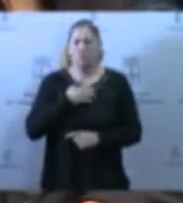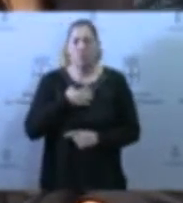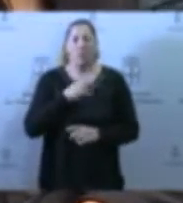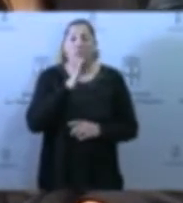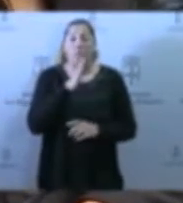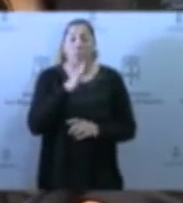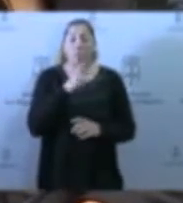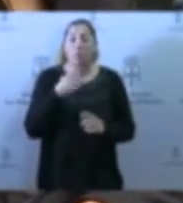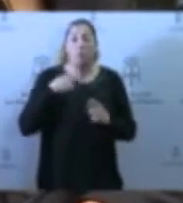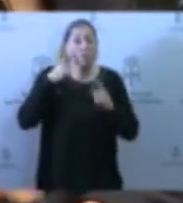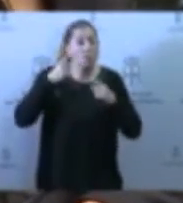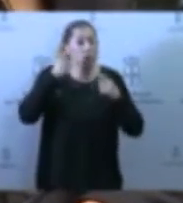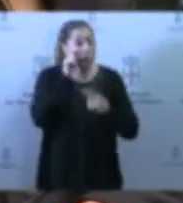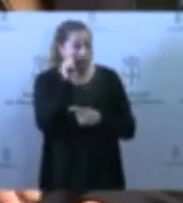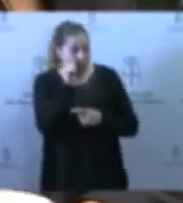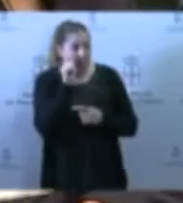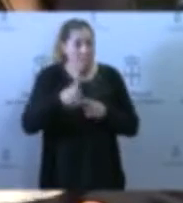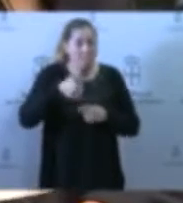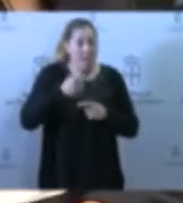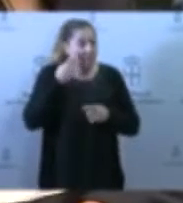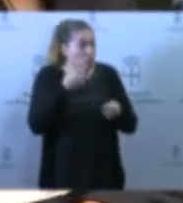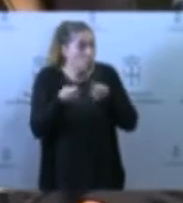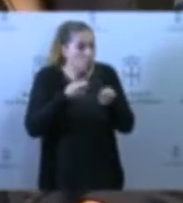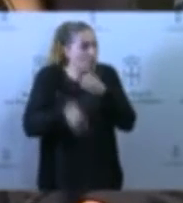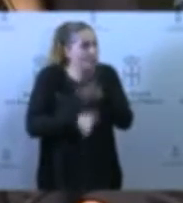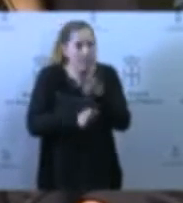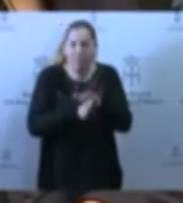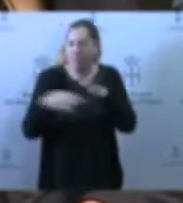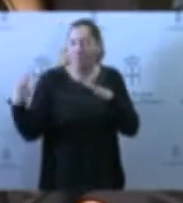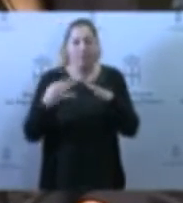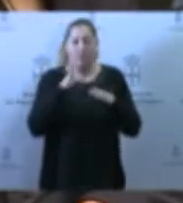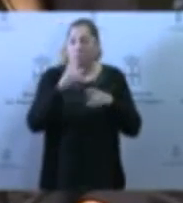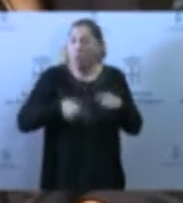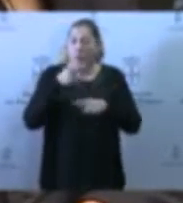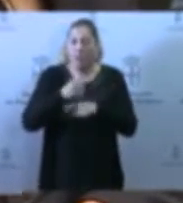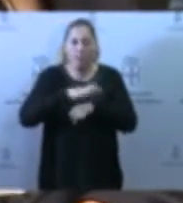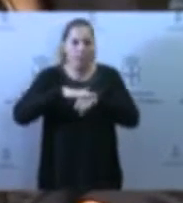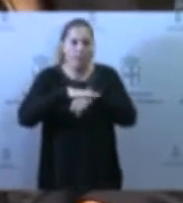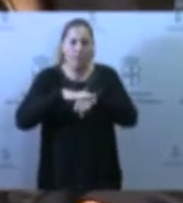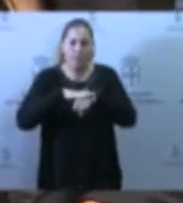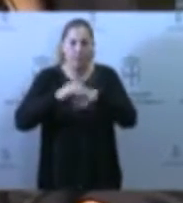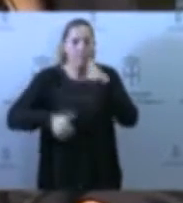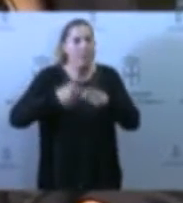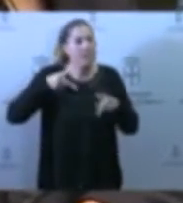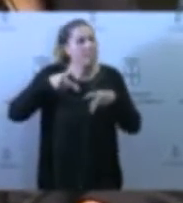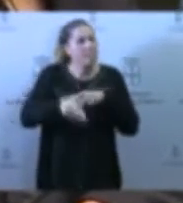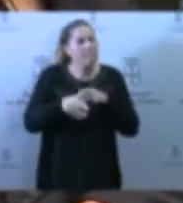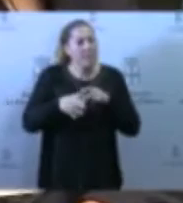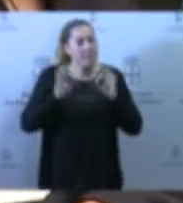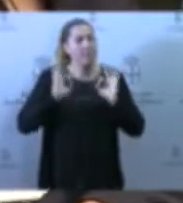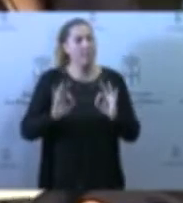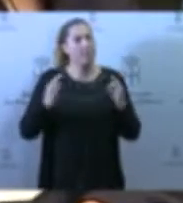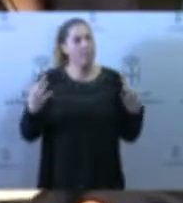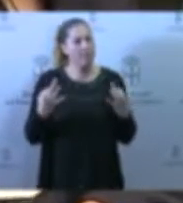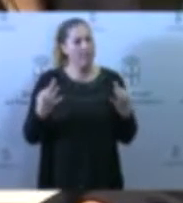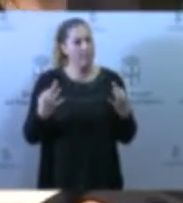La supervisión y la vigilancia han de ser permanentes, porque ya la obligación de un gobierno hay que prevenir, para luego no tener